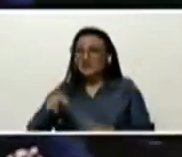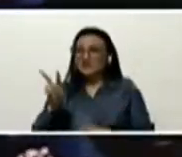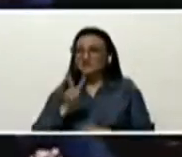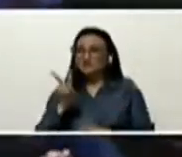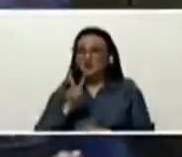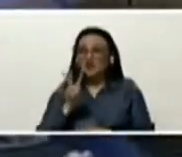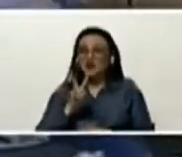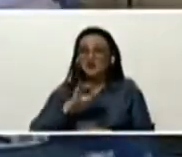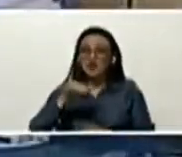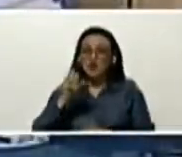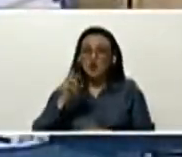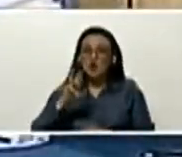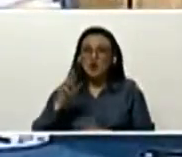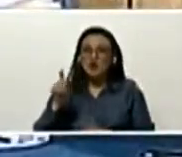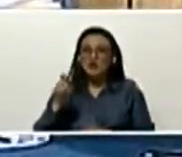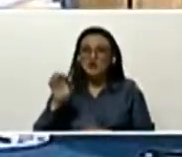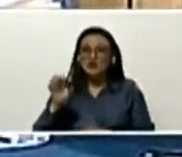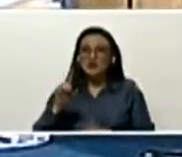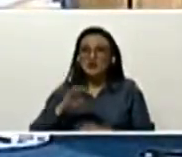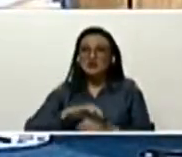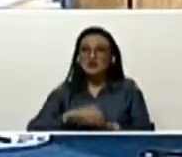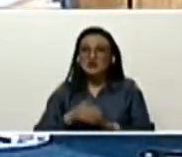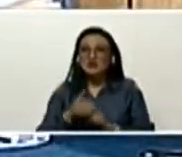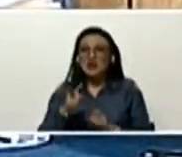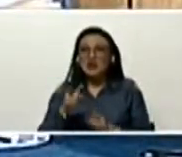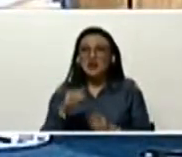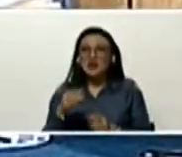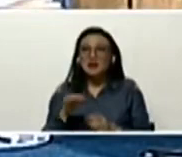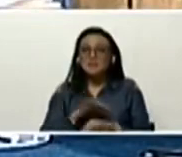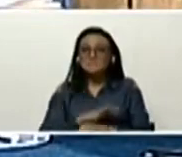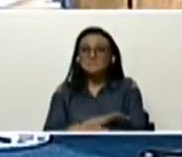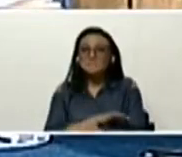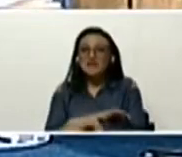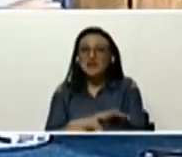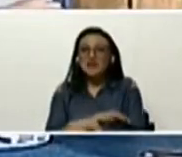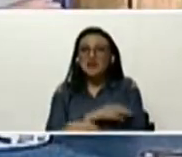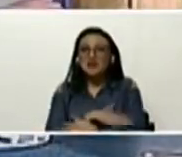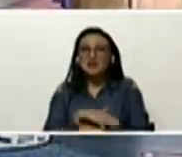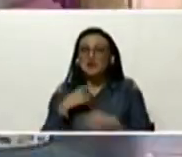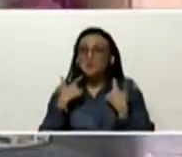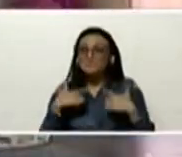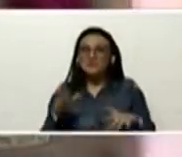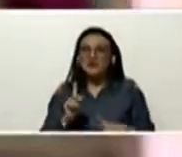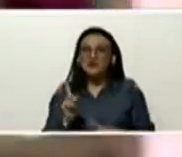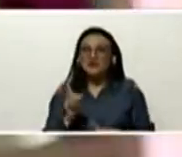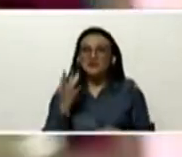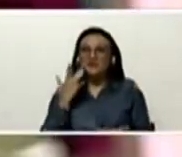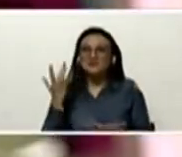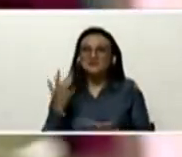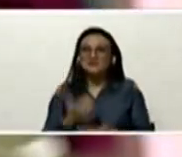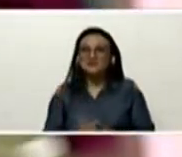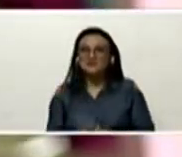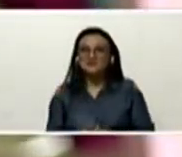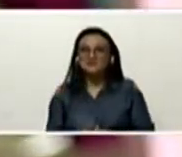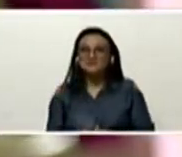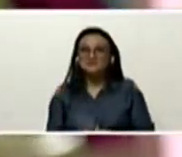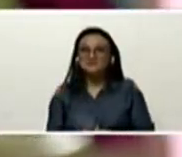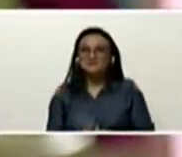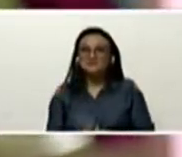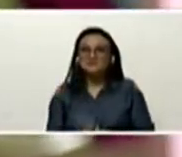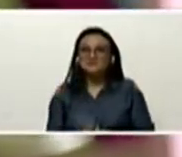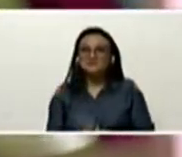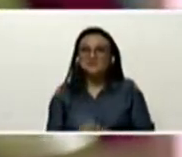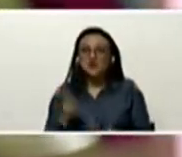Jorge Rodríguez Gómez, La piel del lagarto. No se lo pierda. Si lo lee de